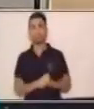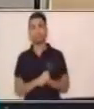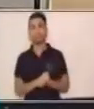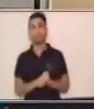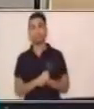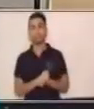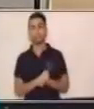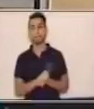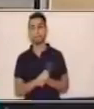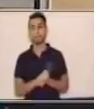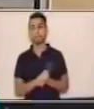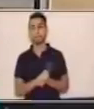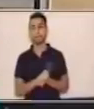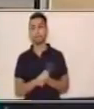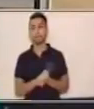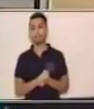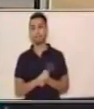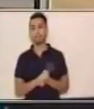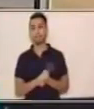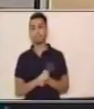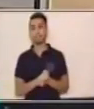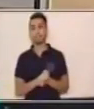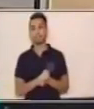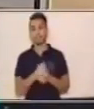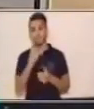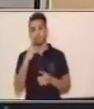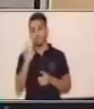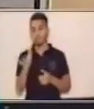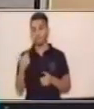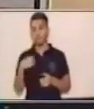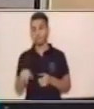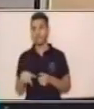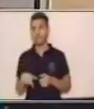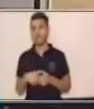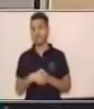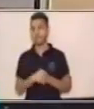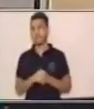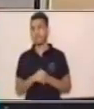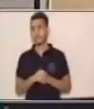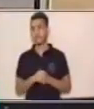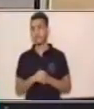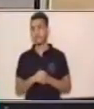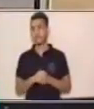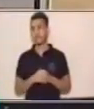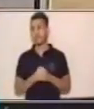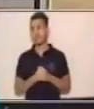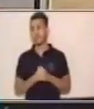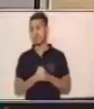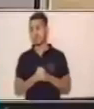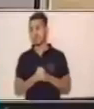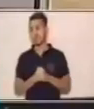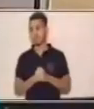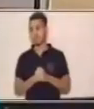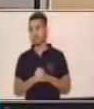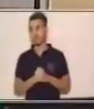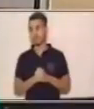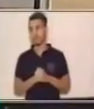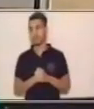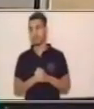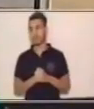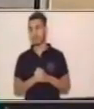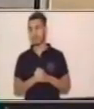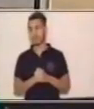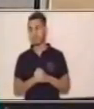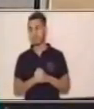Como lo estoy haciendo en este momento, en el cual no tengo suficiente agua. Muy bien,